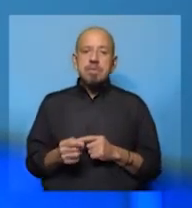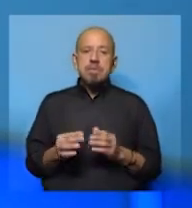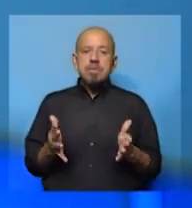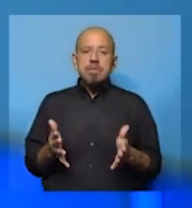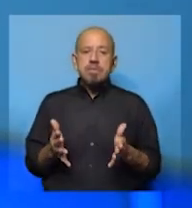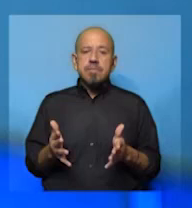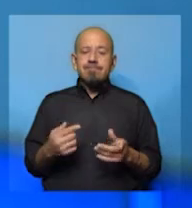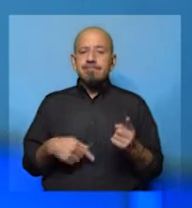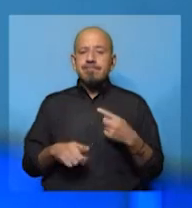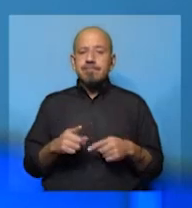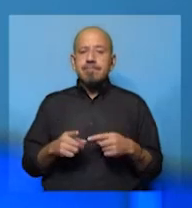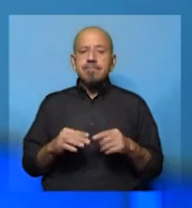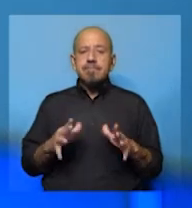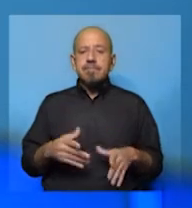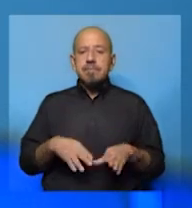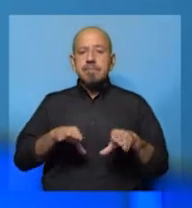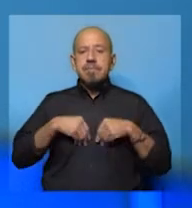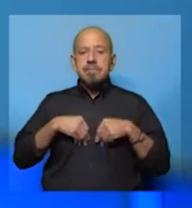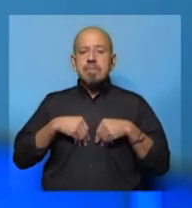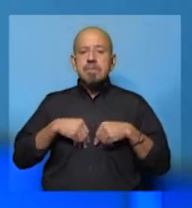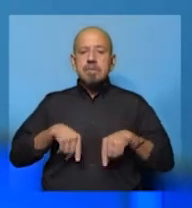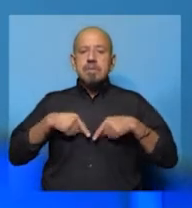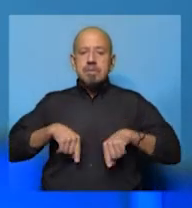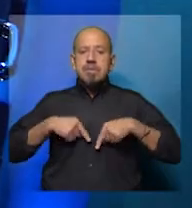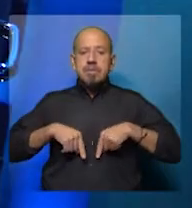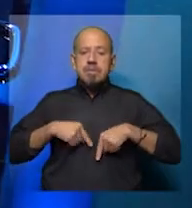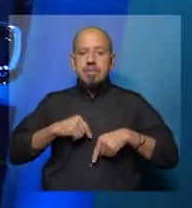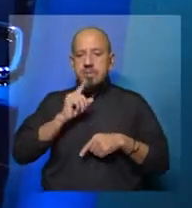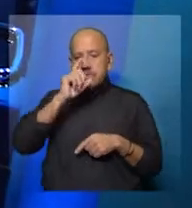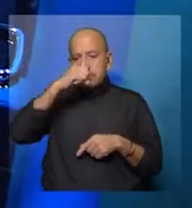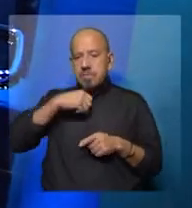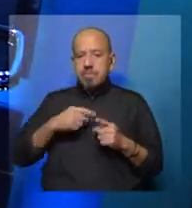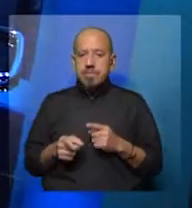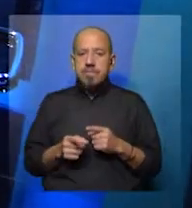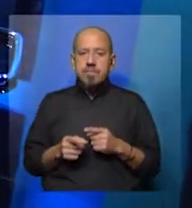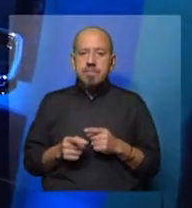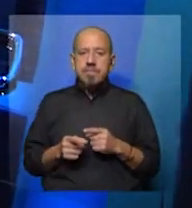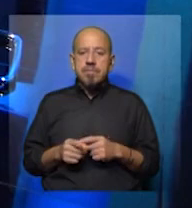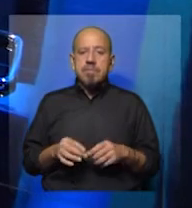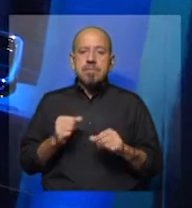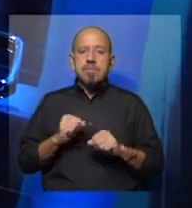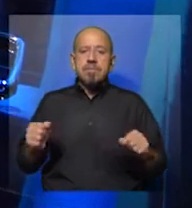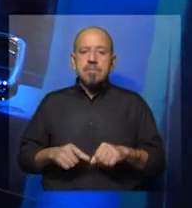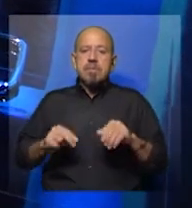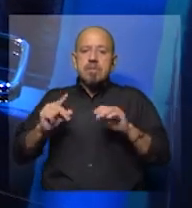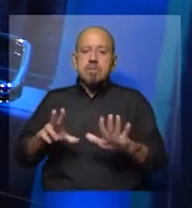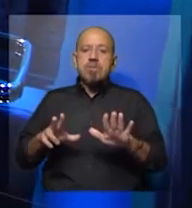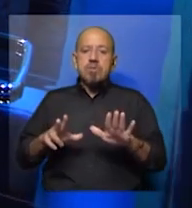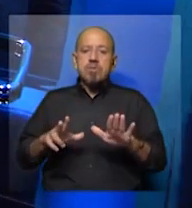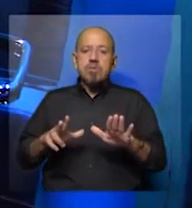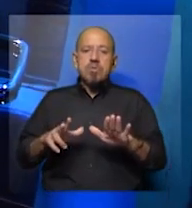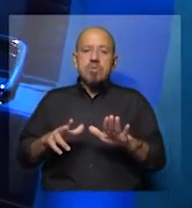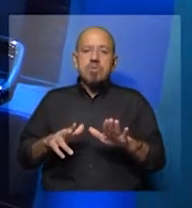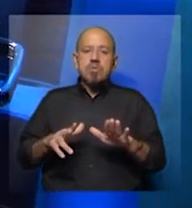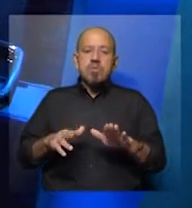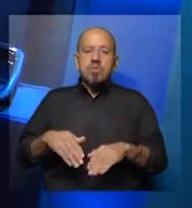me definió para aceptar ser candidata a la intendencia de Montevideo la posibilidad de Instalar los ocho municipios porque es